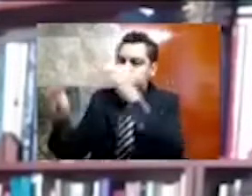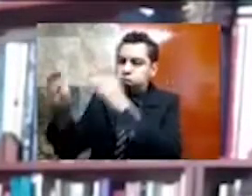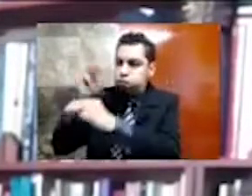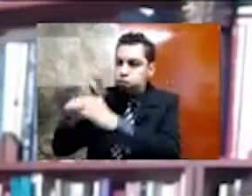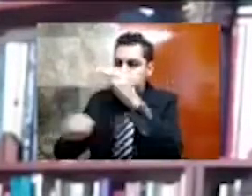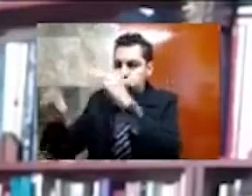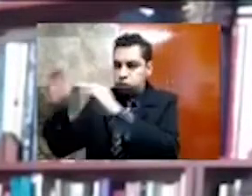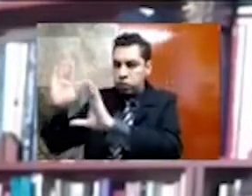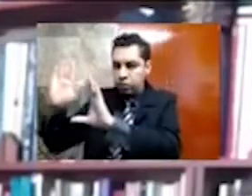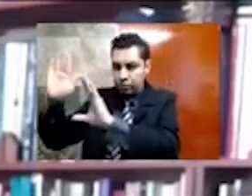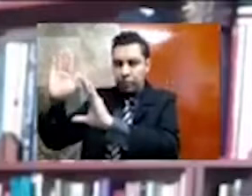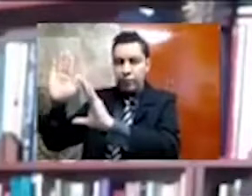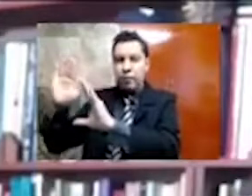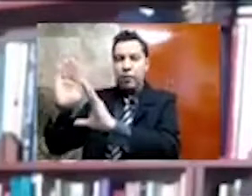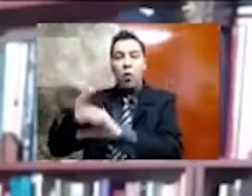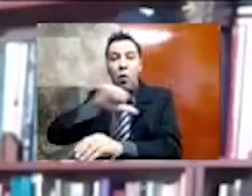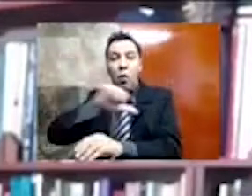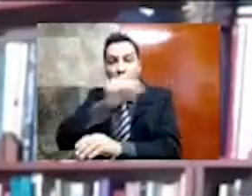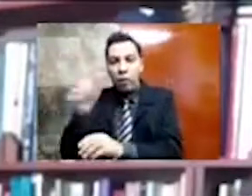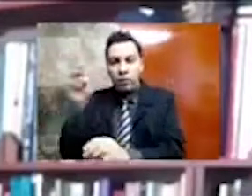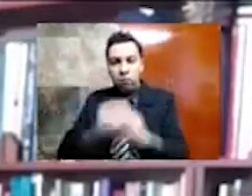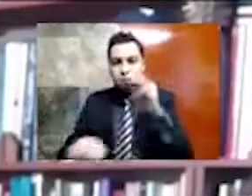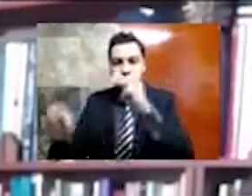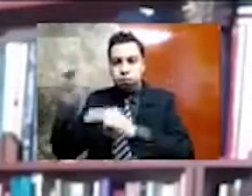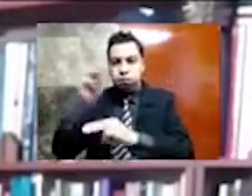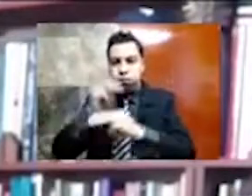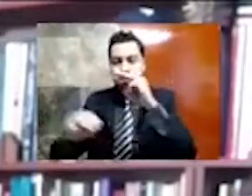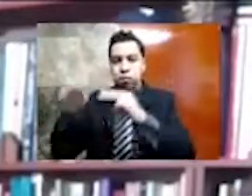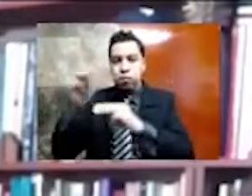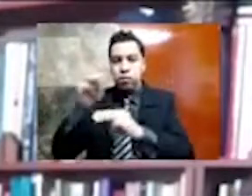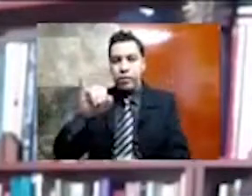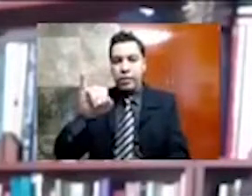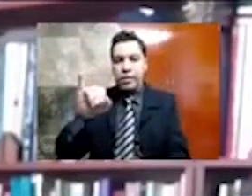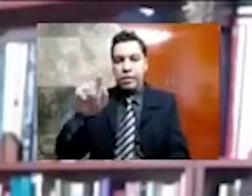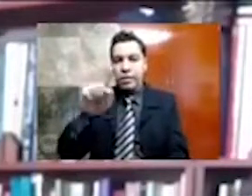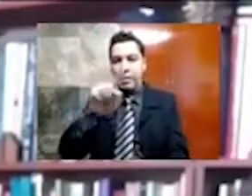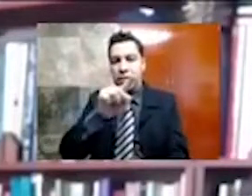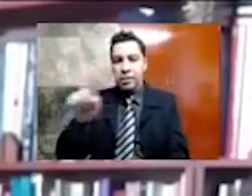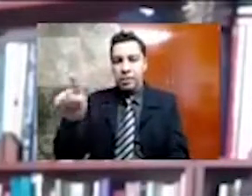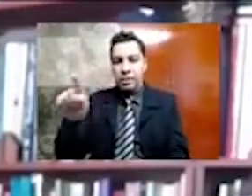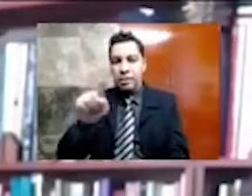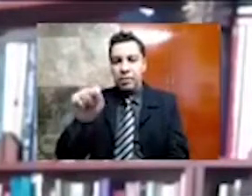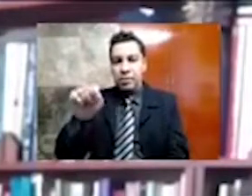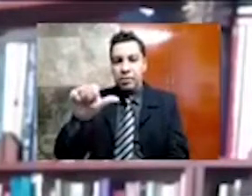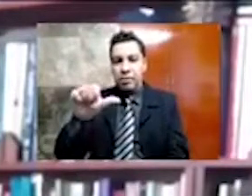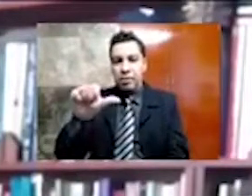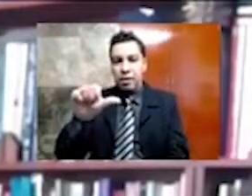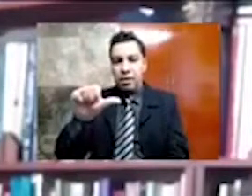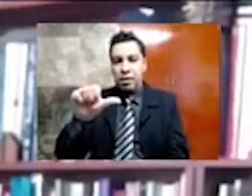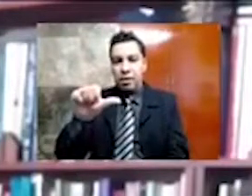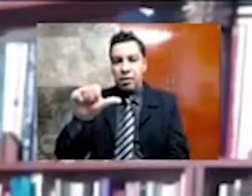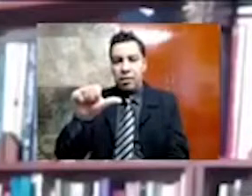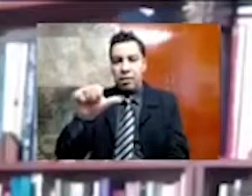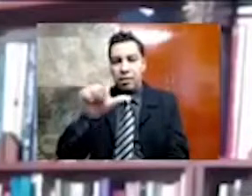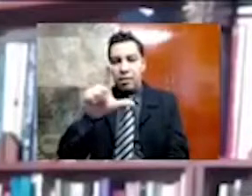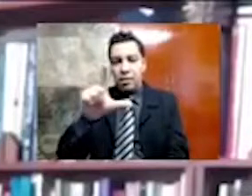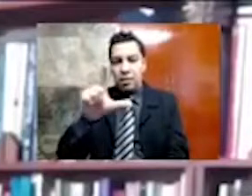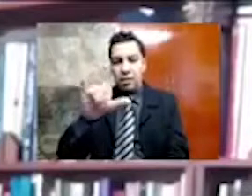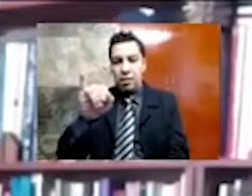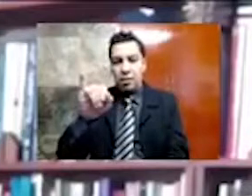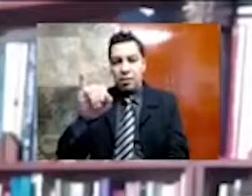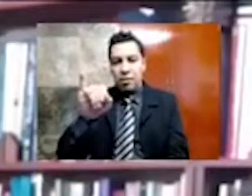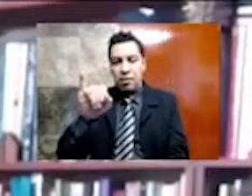Iztaccíhuatl, y realmente la gran extensión del territorio de Cholula.